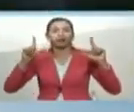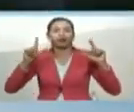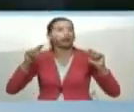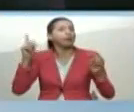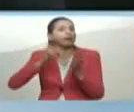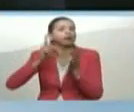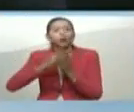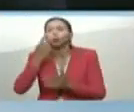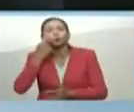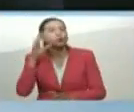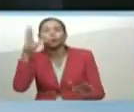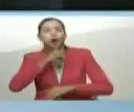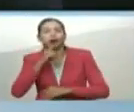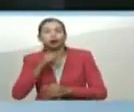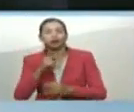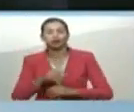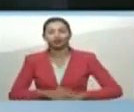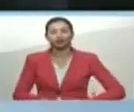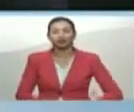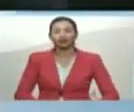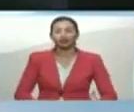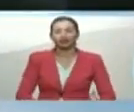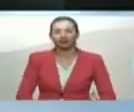protagónica. Quizá